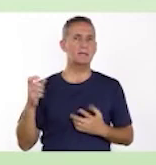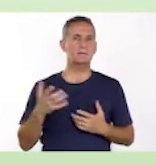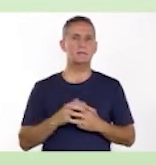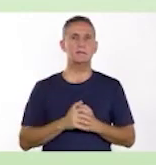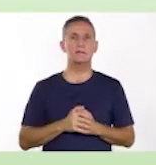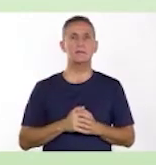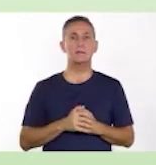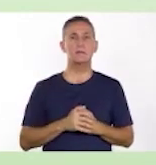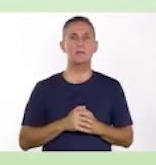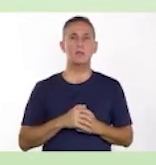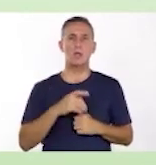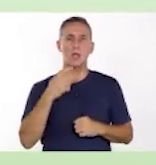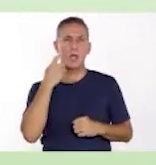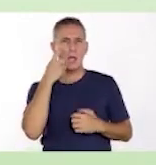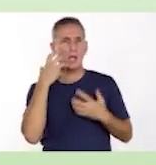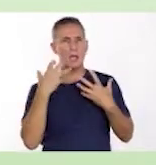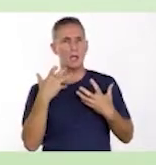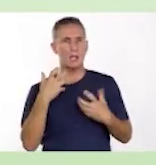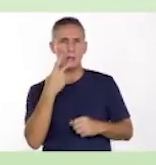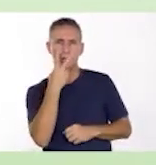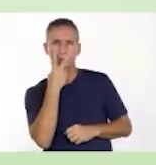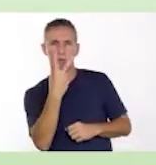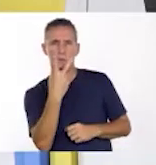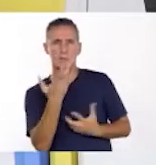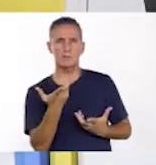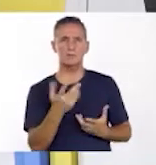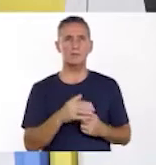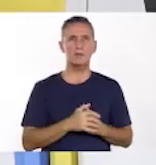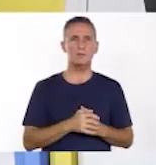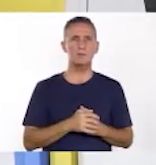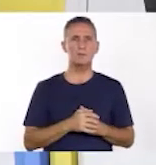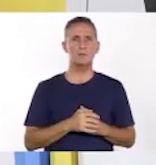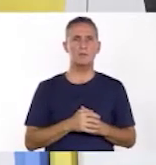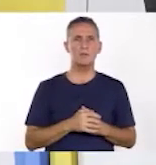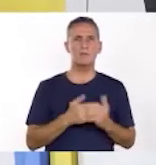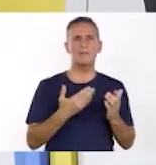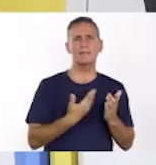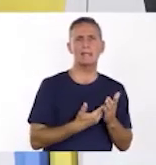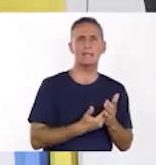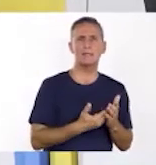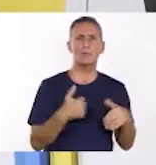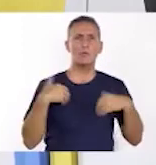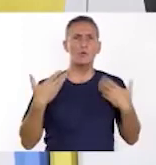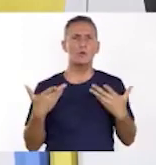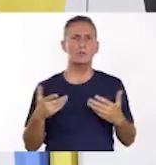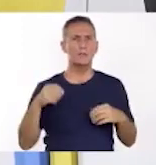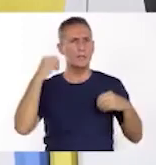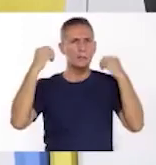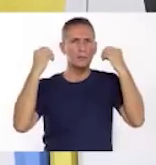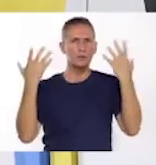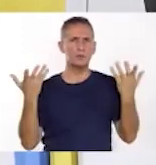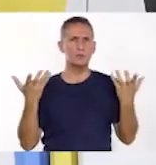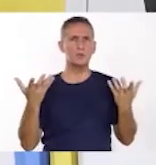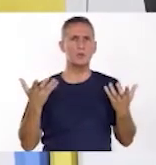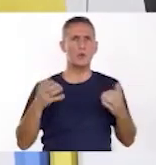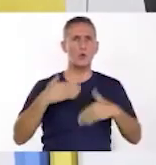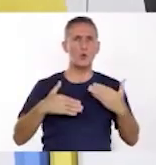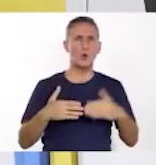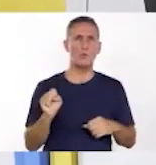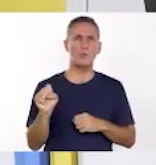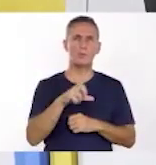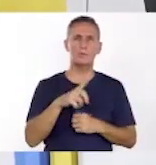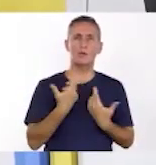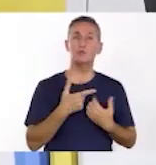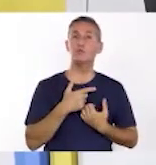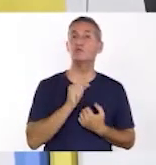ya se ve cómo se está, está demostrando que él está preocupado con los problemas